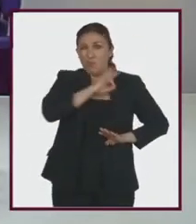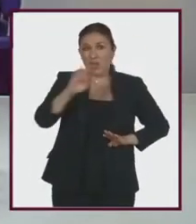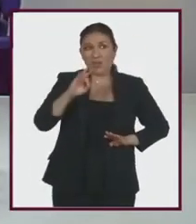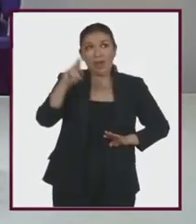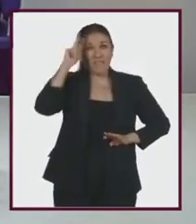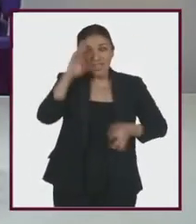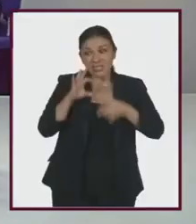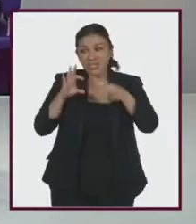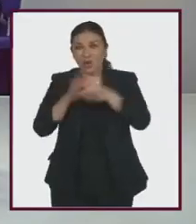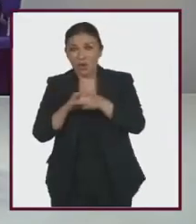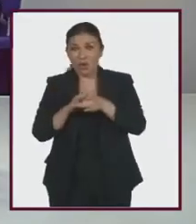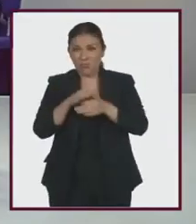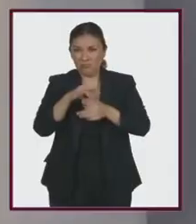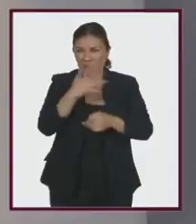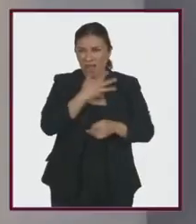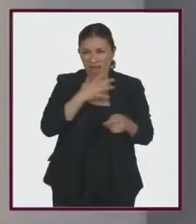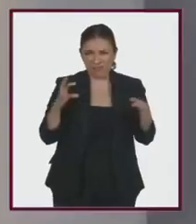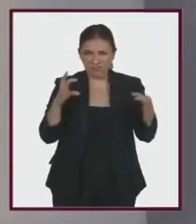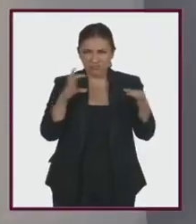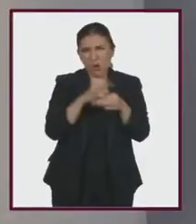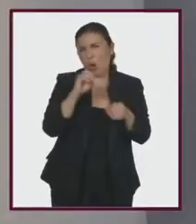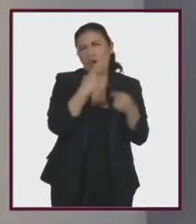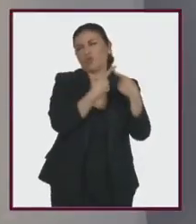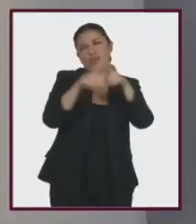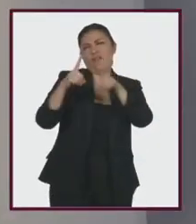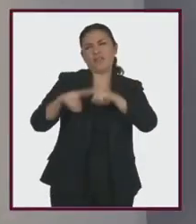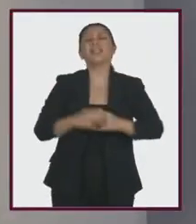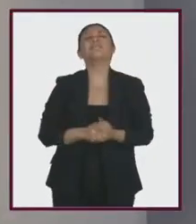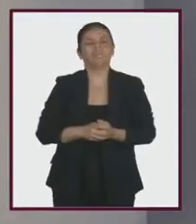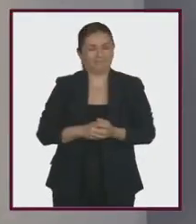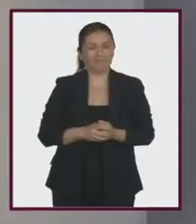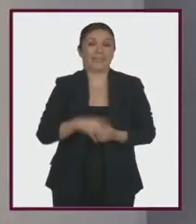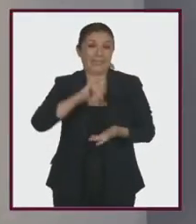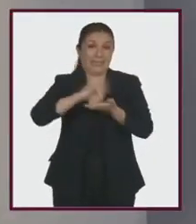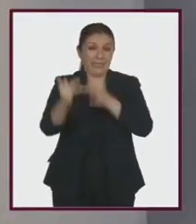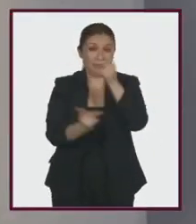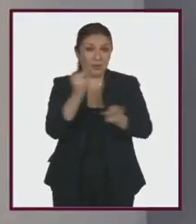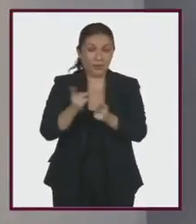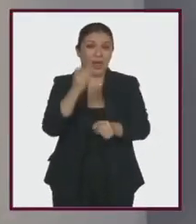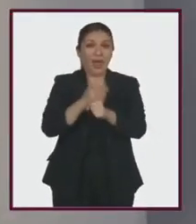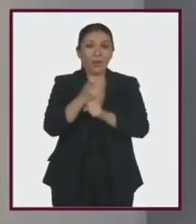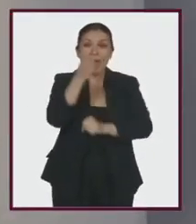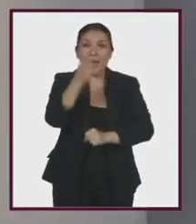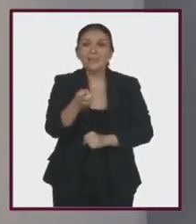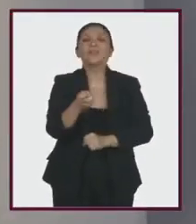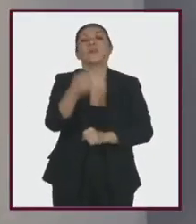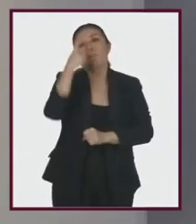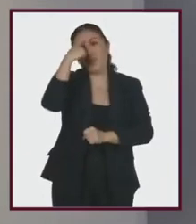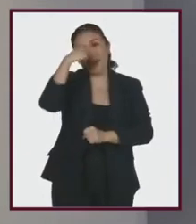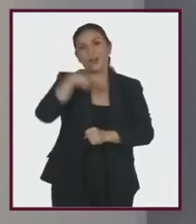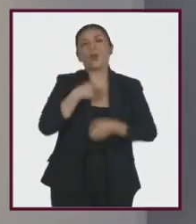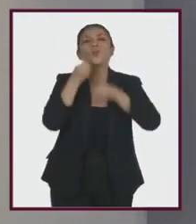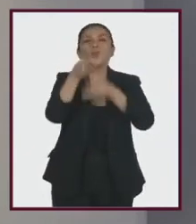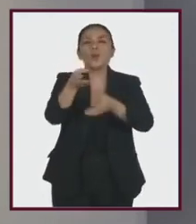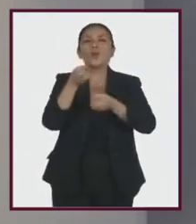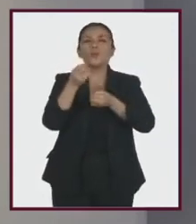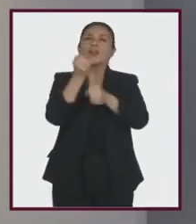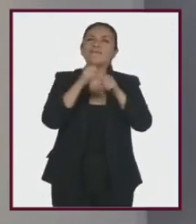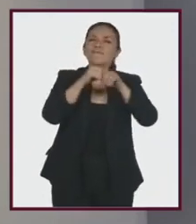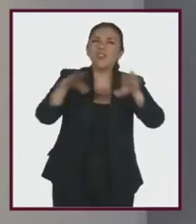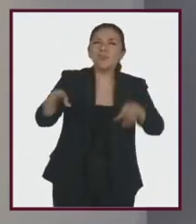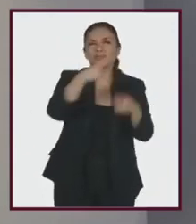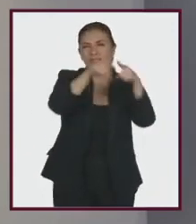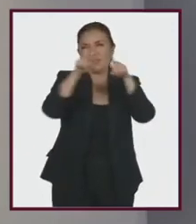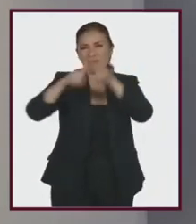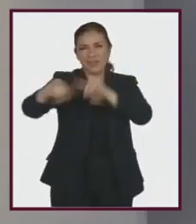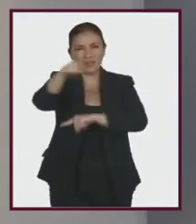interesante. Sí. Y bueno, gracias, Rosy, porque justo para eso estamos aquí, para que la información que te damos y a todos ustedes, todas